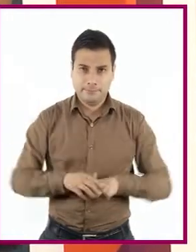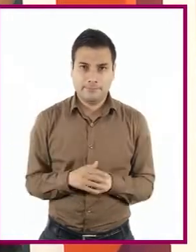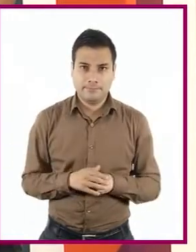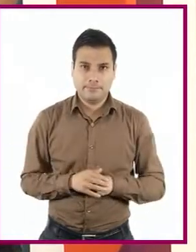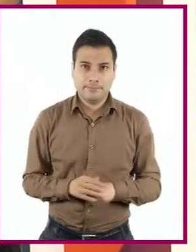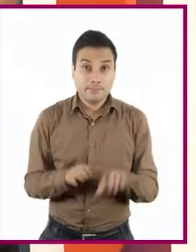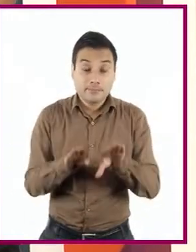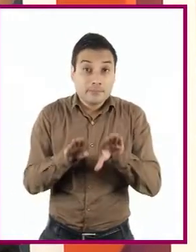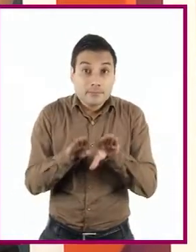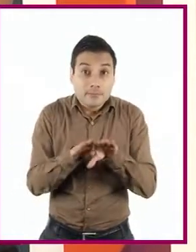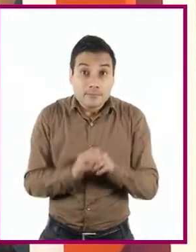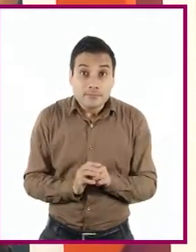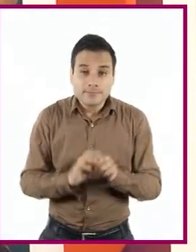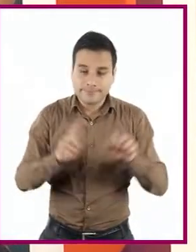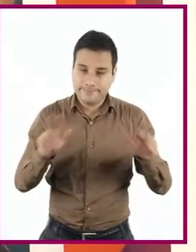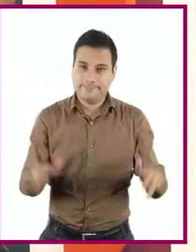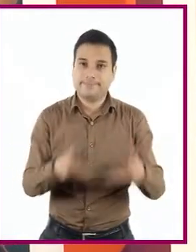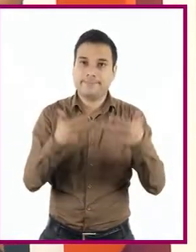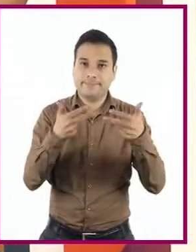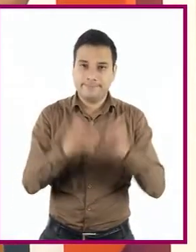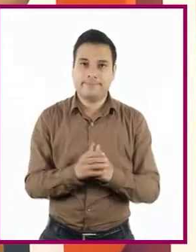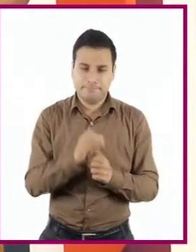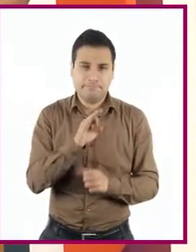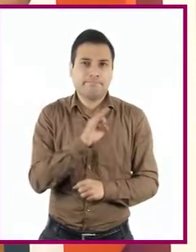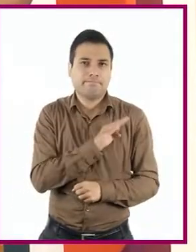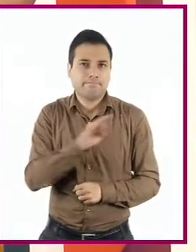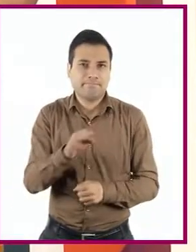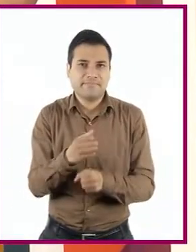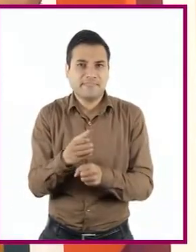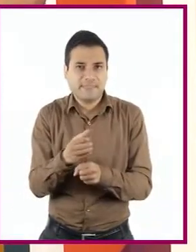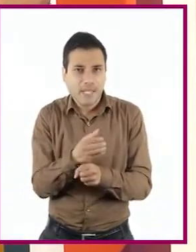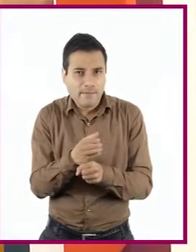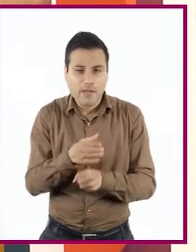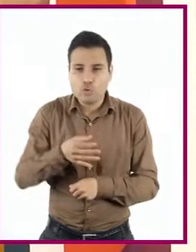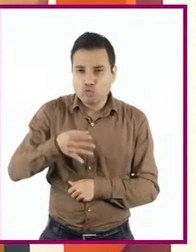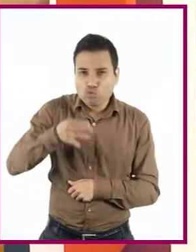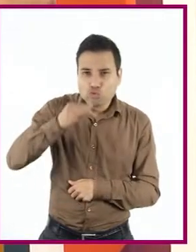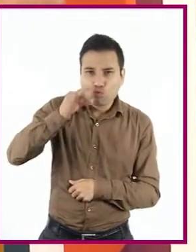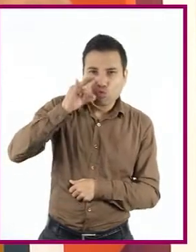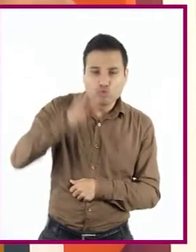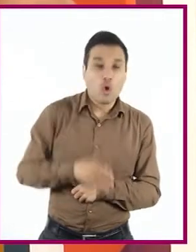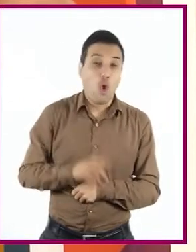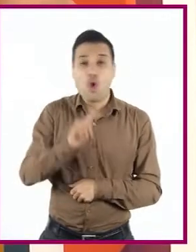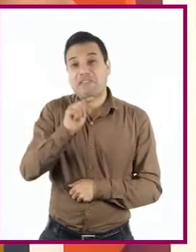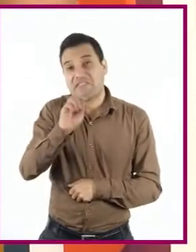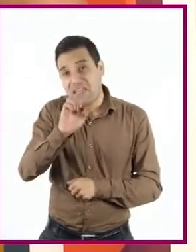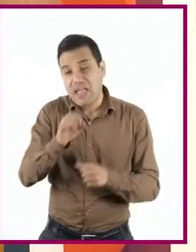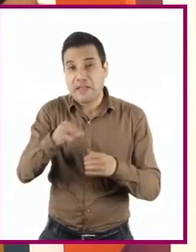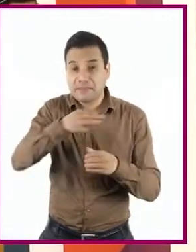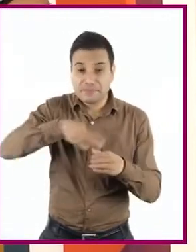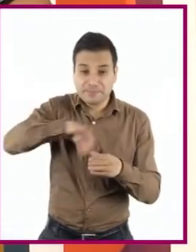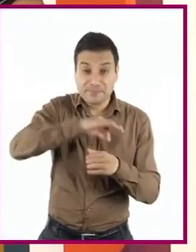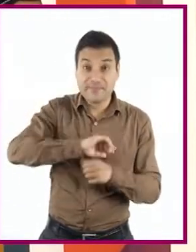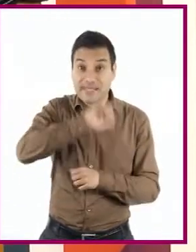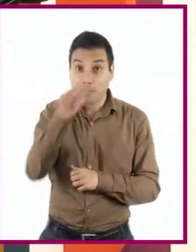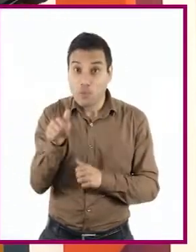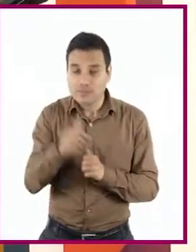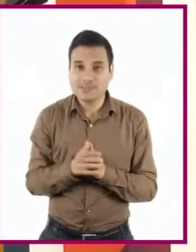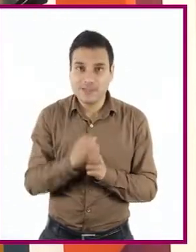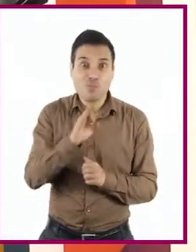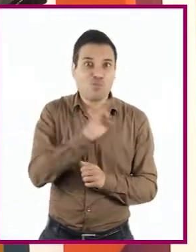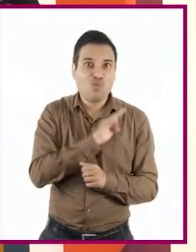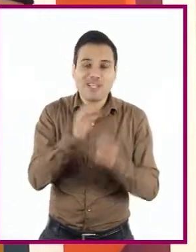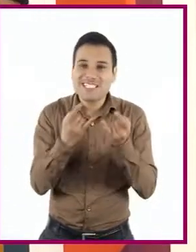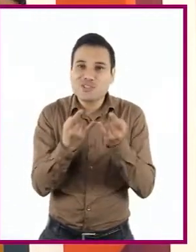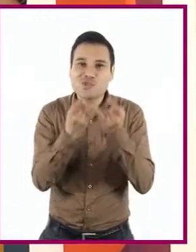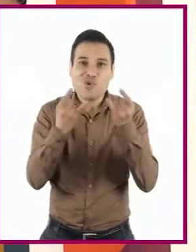de la virtualidad y pueden tomarse un cafecito, un tecito, y en la sobremesa invítenles a compartir